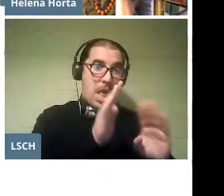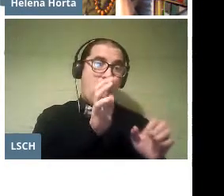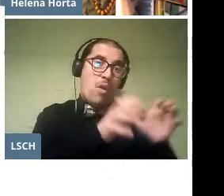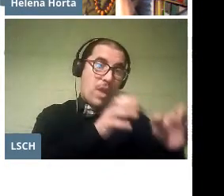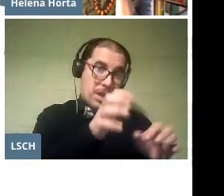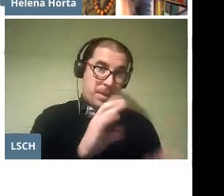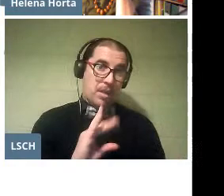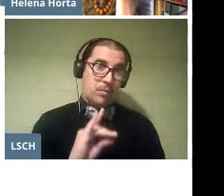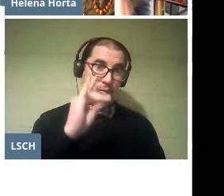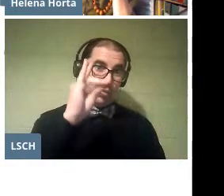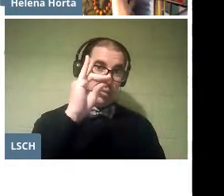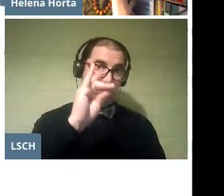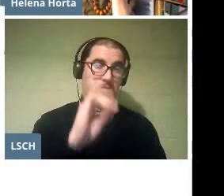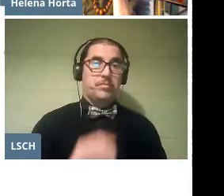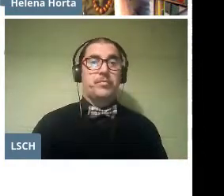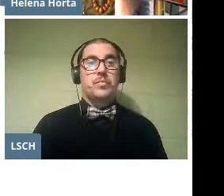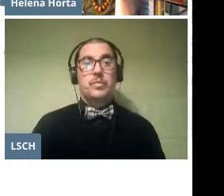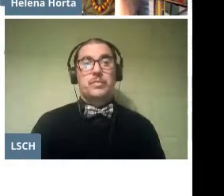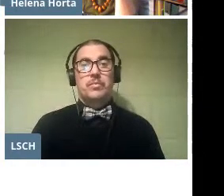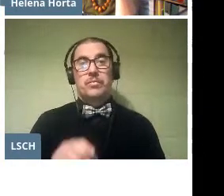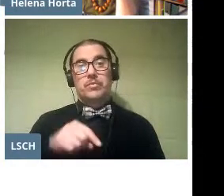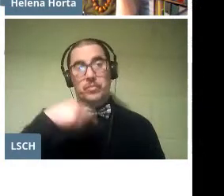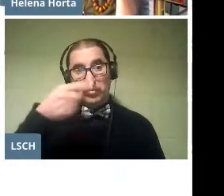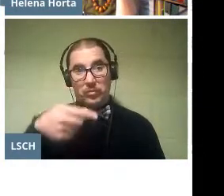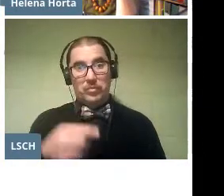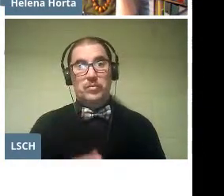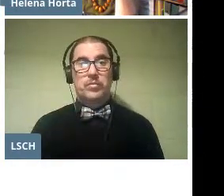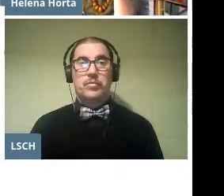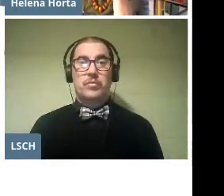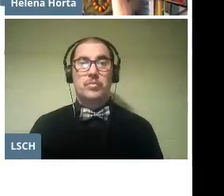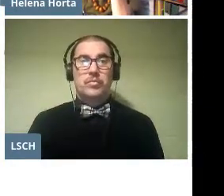estos animales. La próxima, por favor.